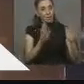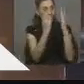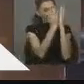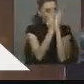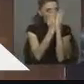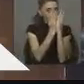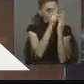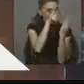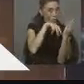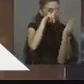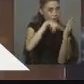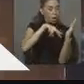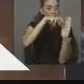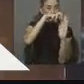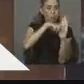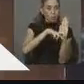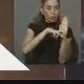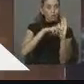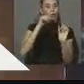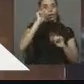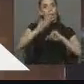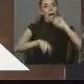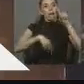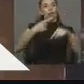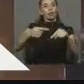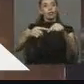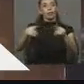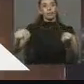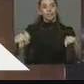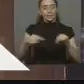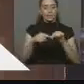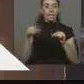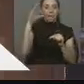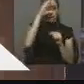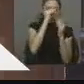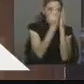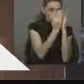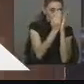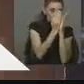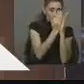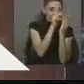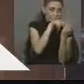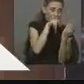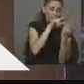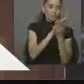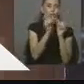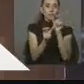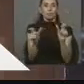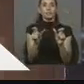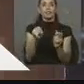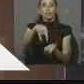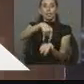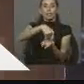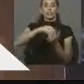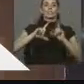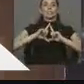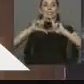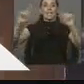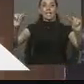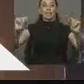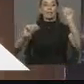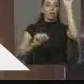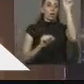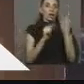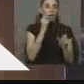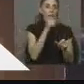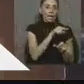estudiar los proyectos que se iban a ver al día siguiente, en la noche, cuando ya todo el mundo había abandonado el edificio. Armando